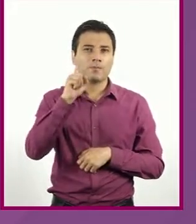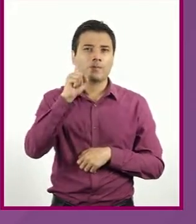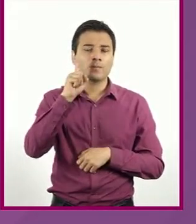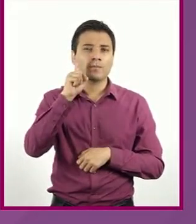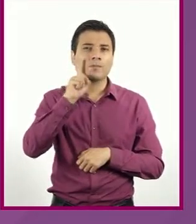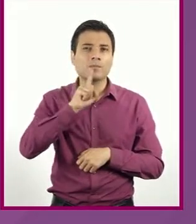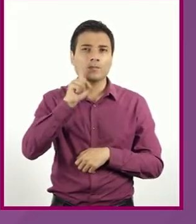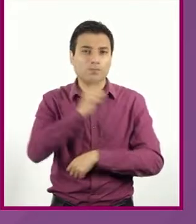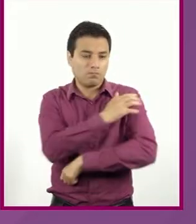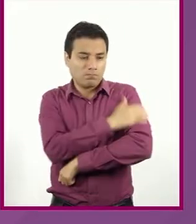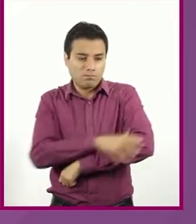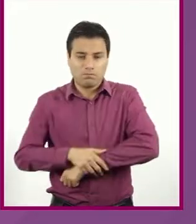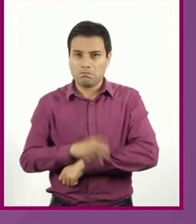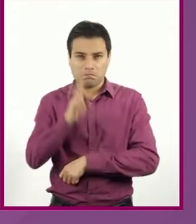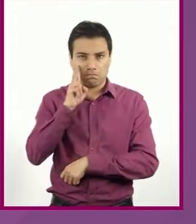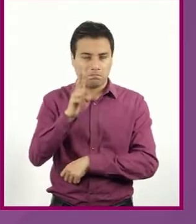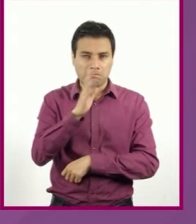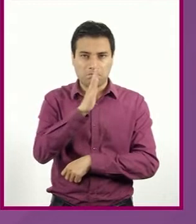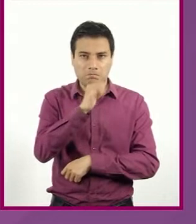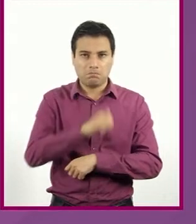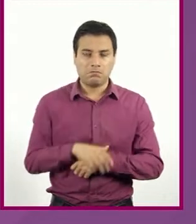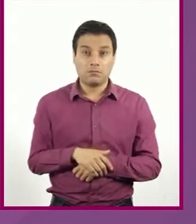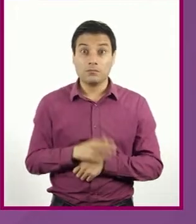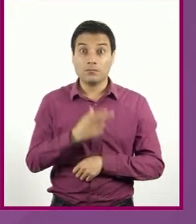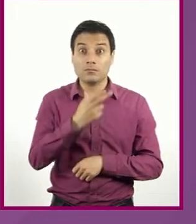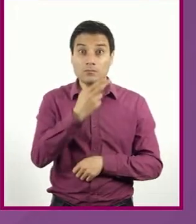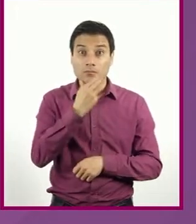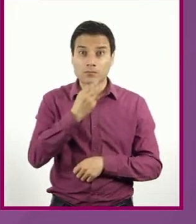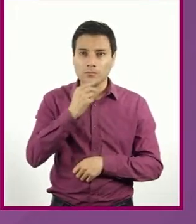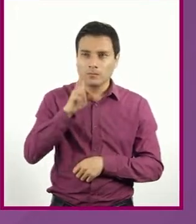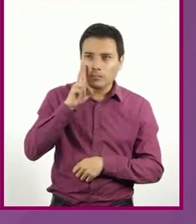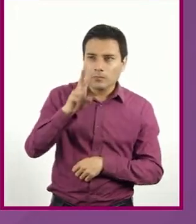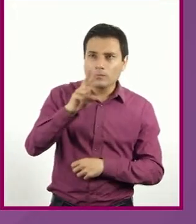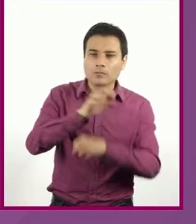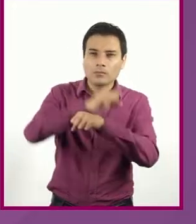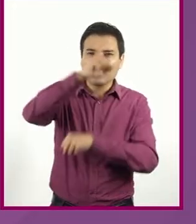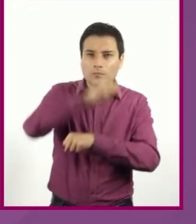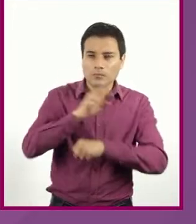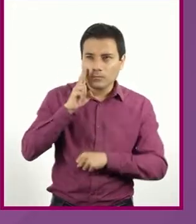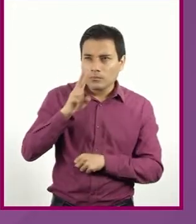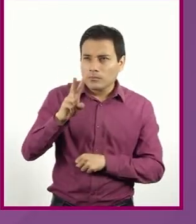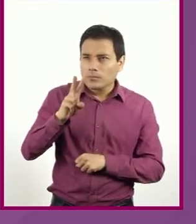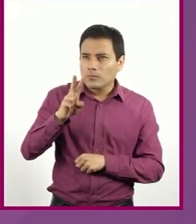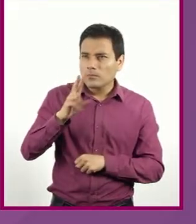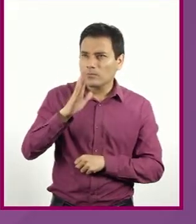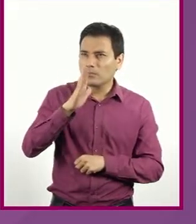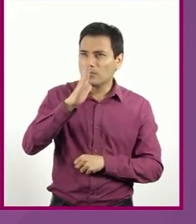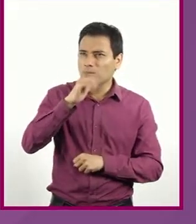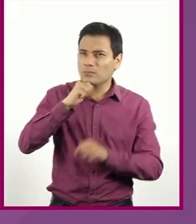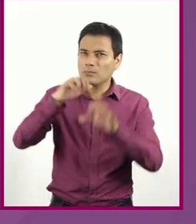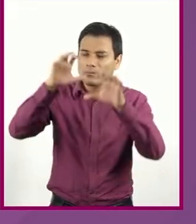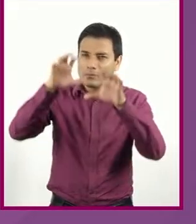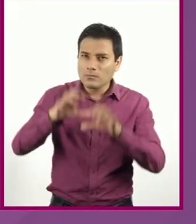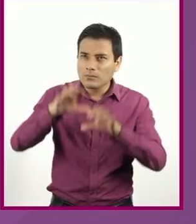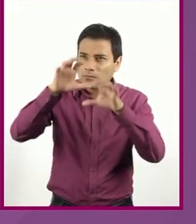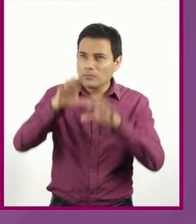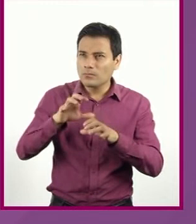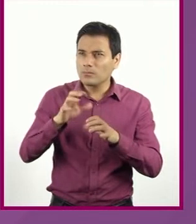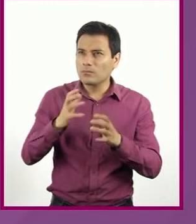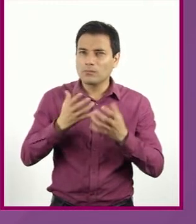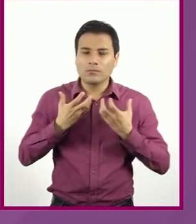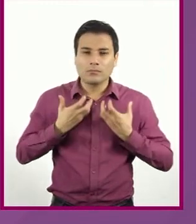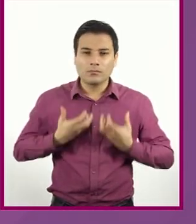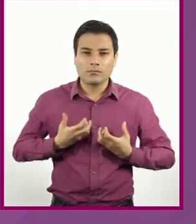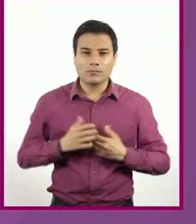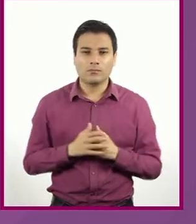el antebrazo. La mirada de Gregor se volvió hacia la ventana y el mal tiempo lo entristeció.